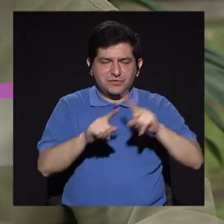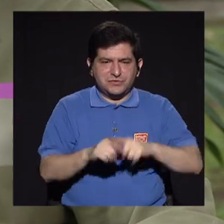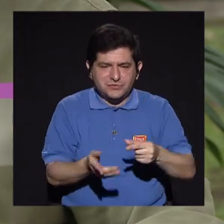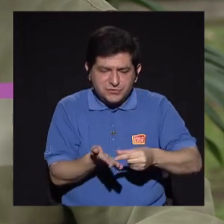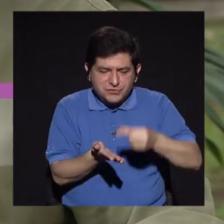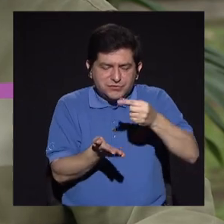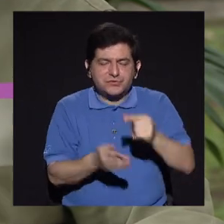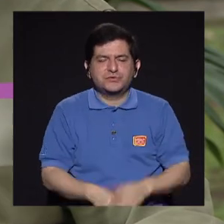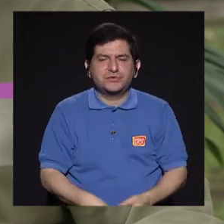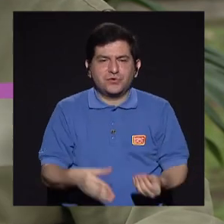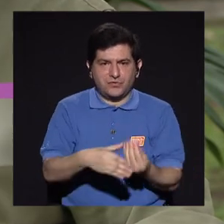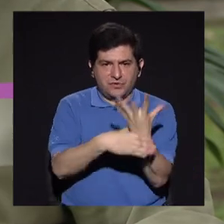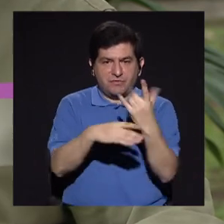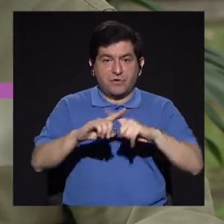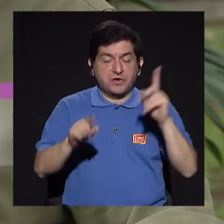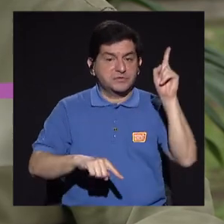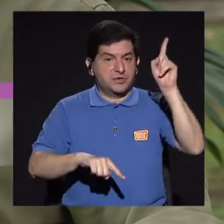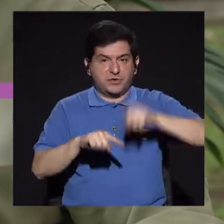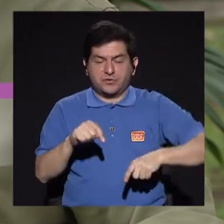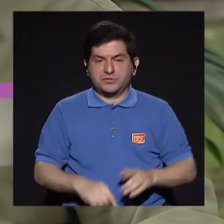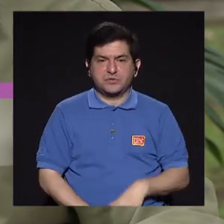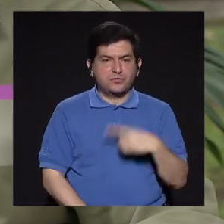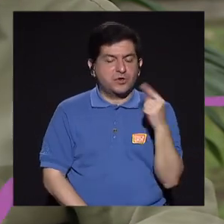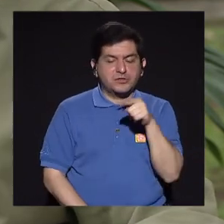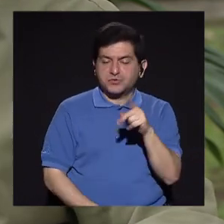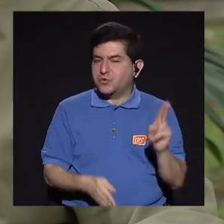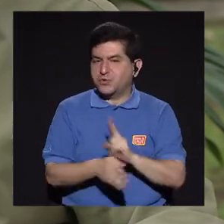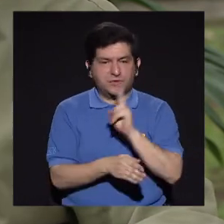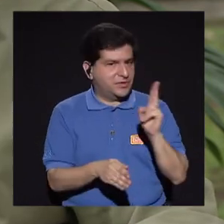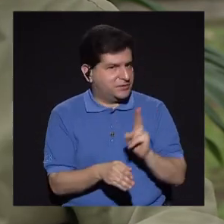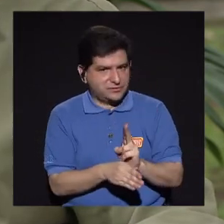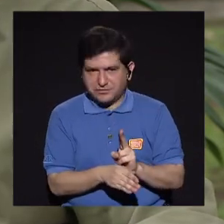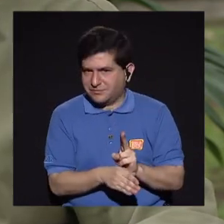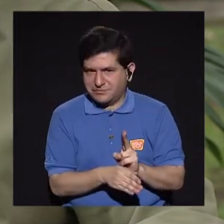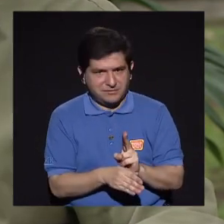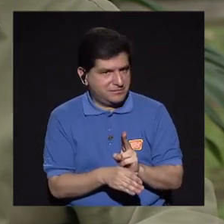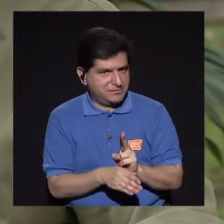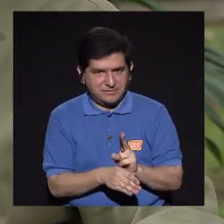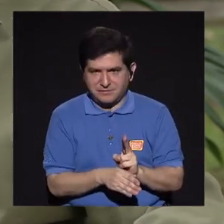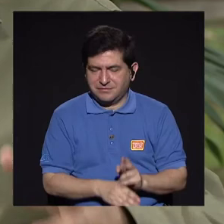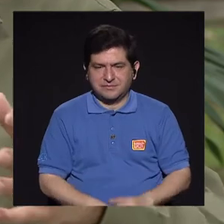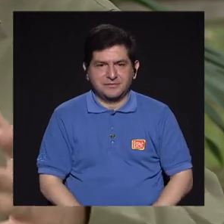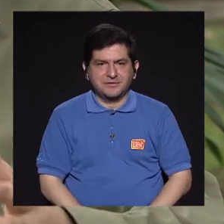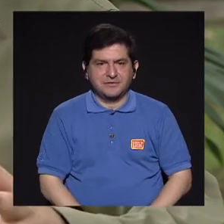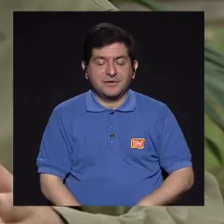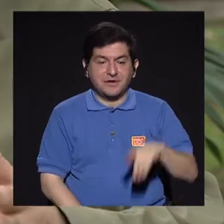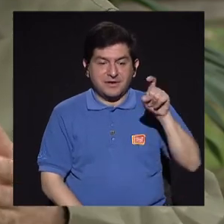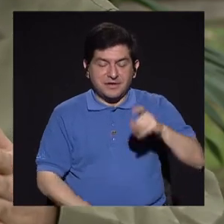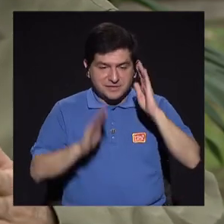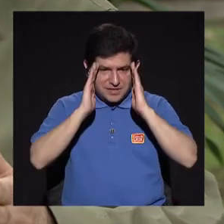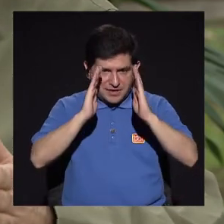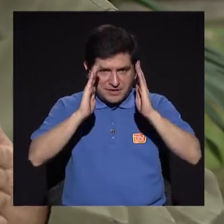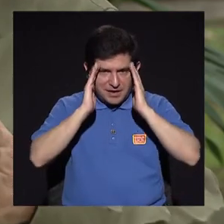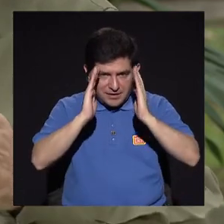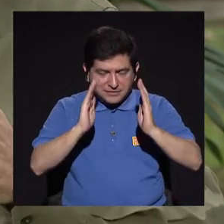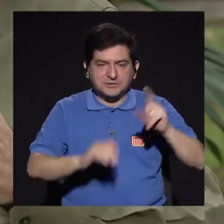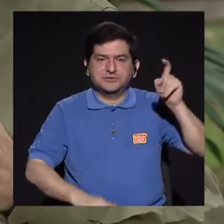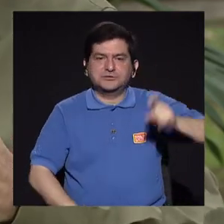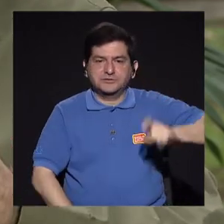pero que no puede ser reducida al uso de los 38 remedios florales. O sea, y que atiende las